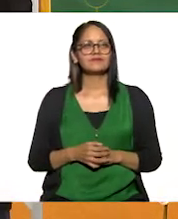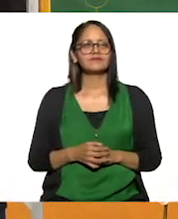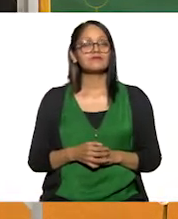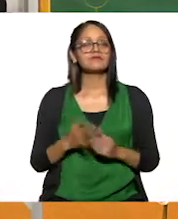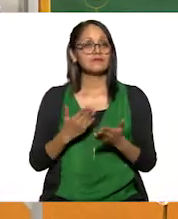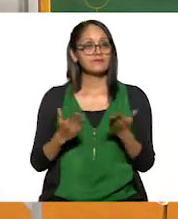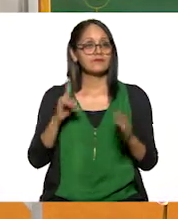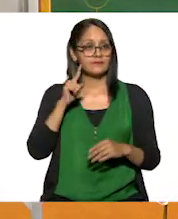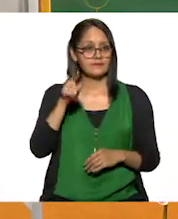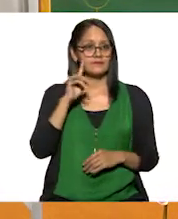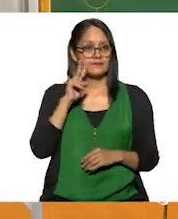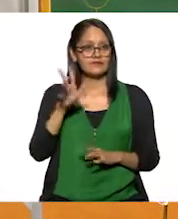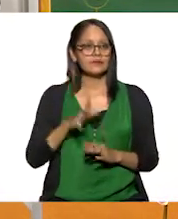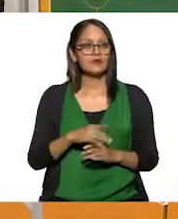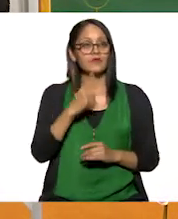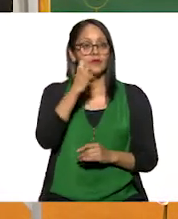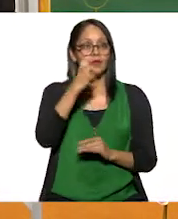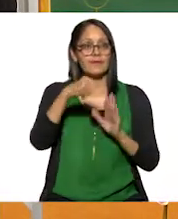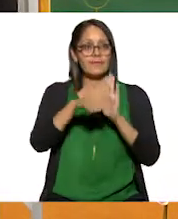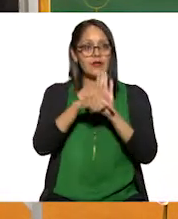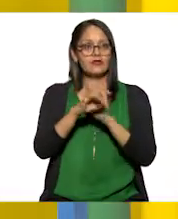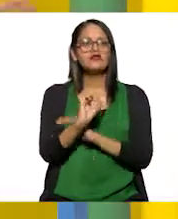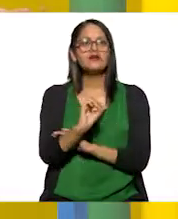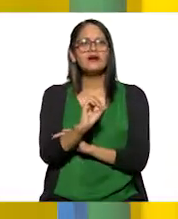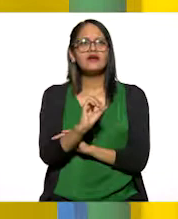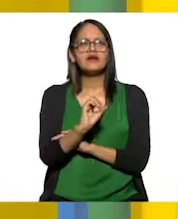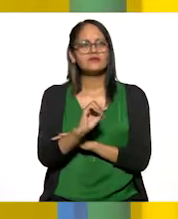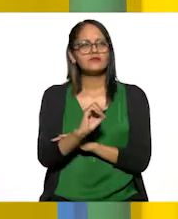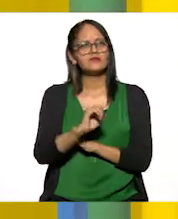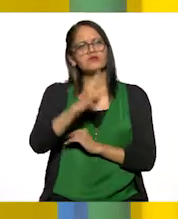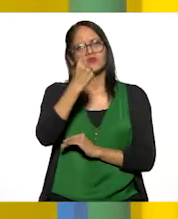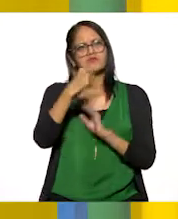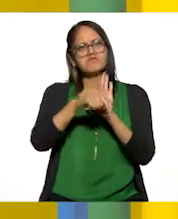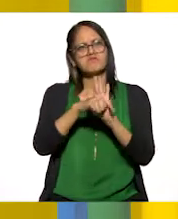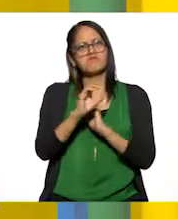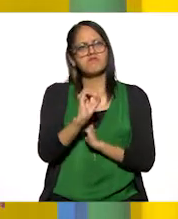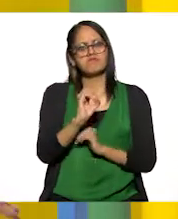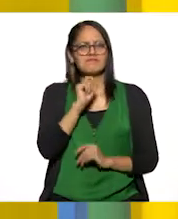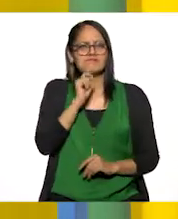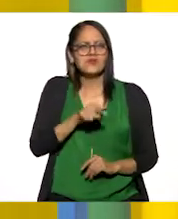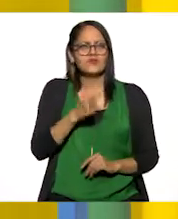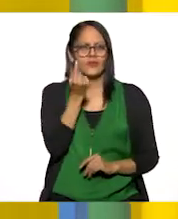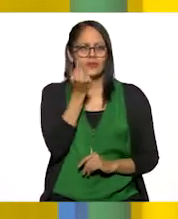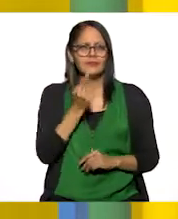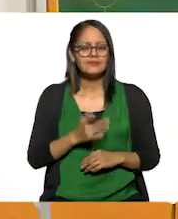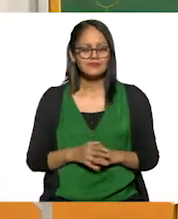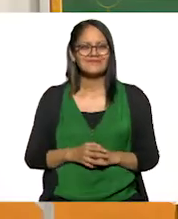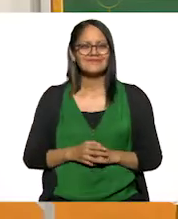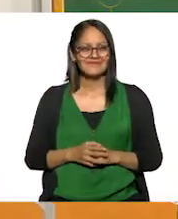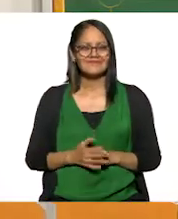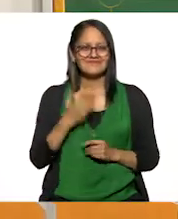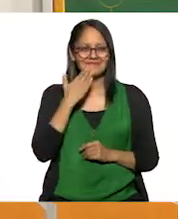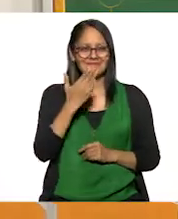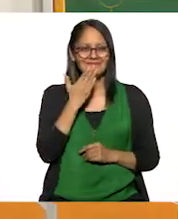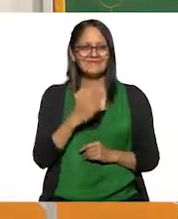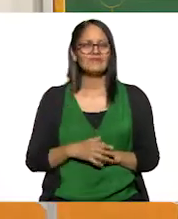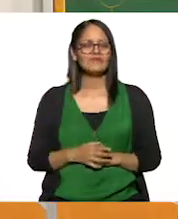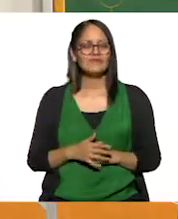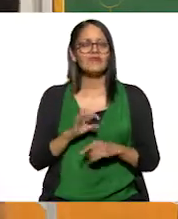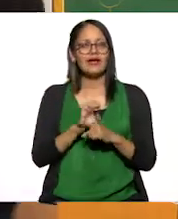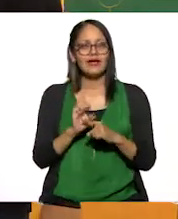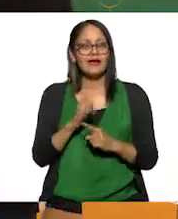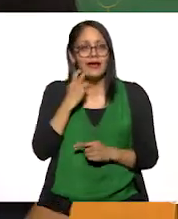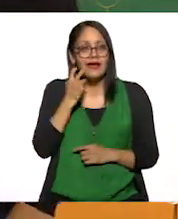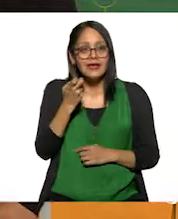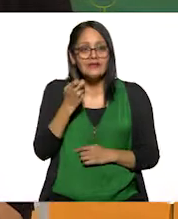¿Y aquí? 1 menos 0. 1 menos 0 es 1. Excelente. Entonces, ahora